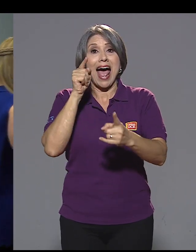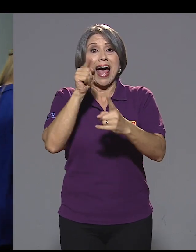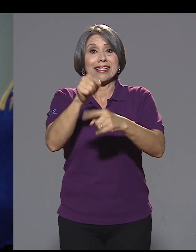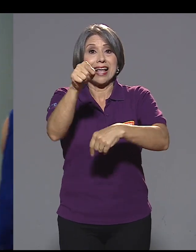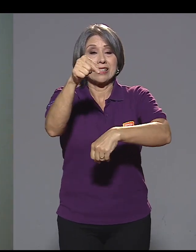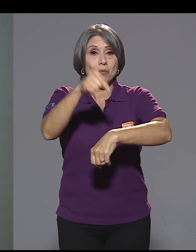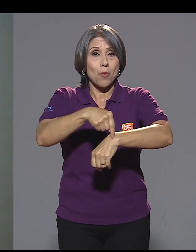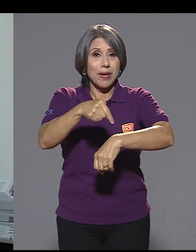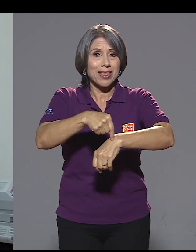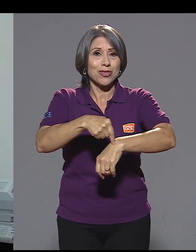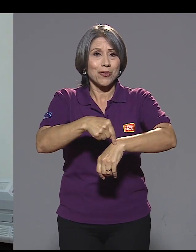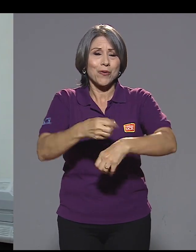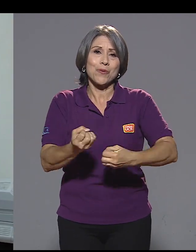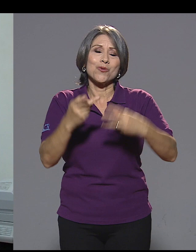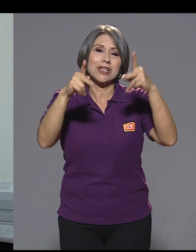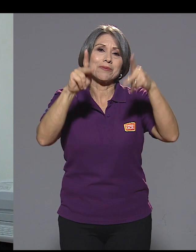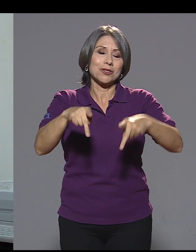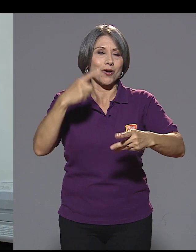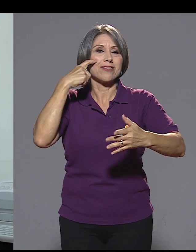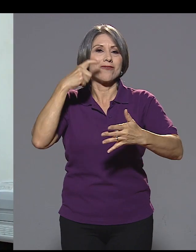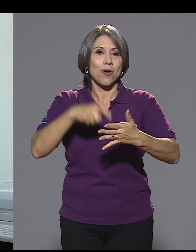muchas personas le reconocen.